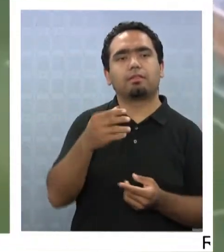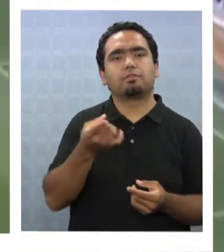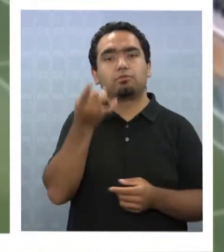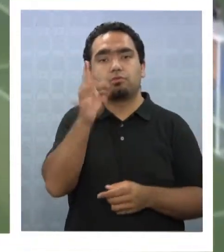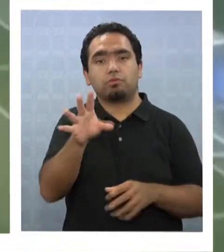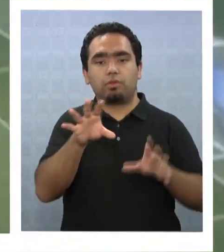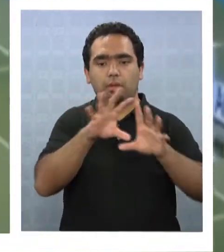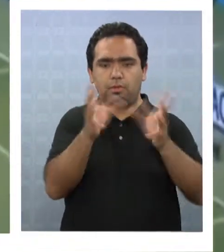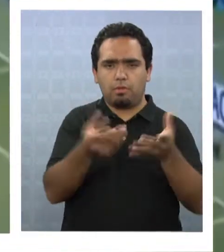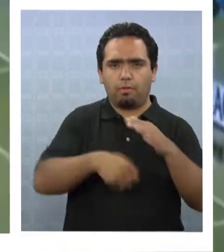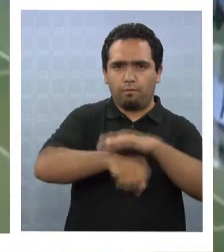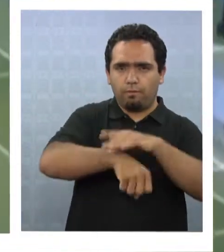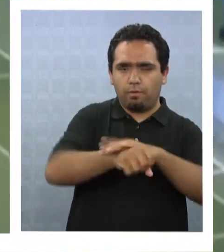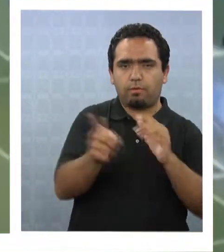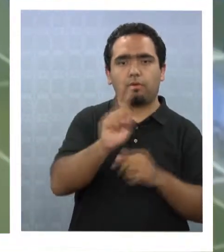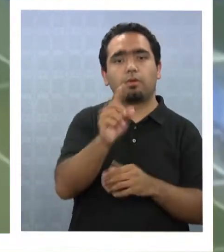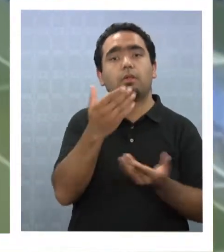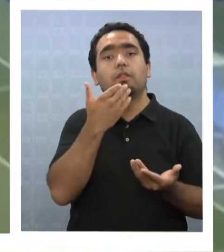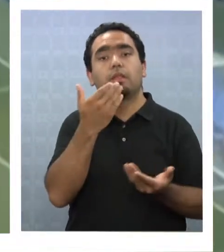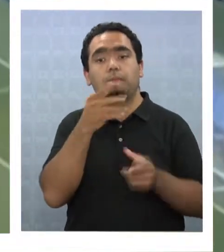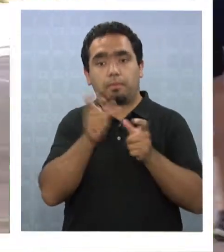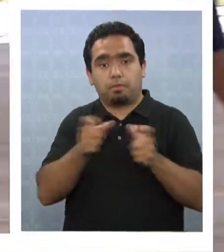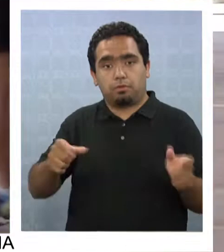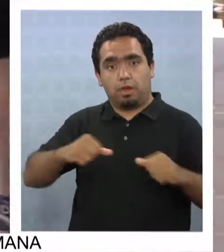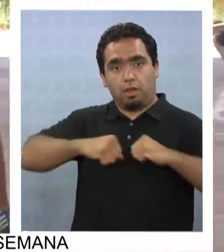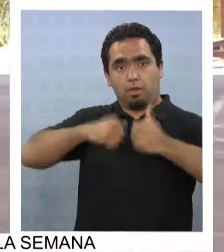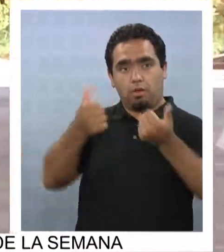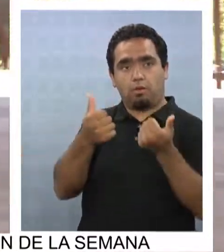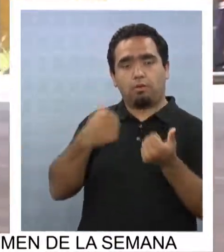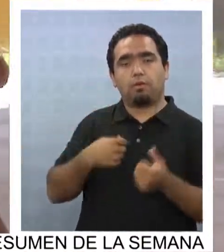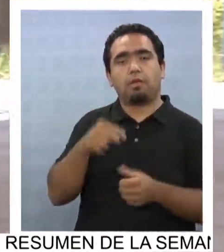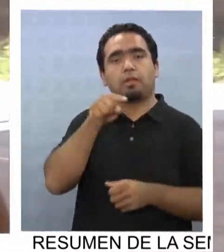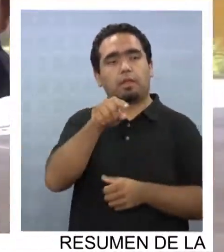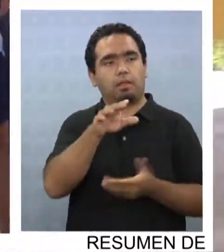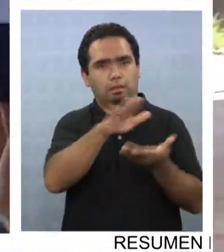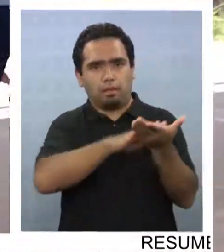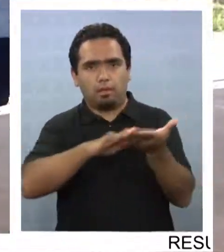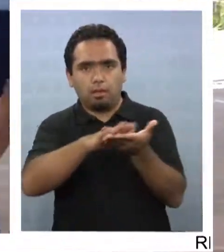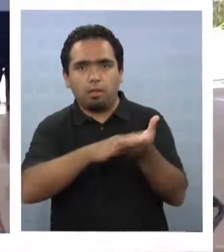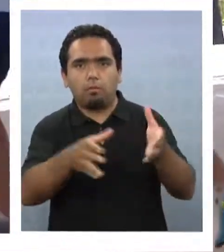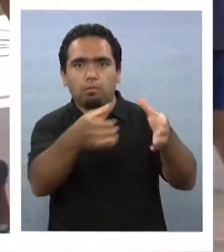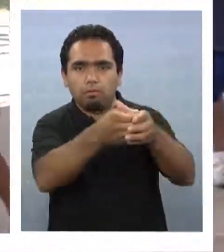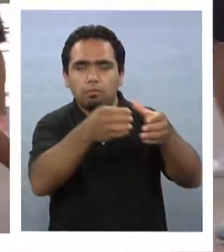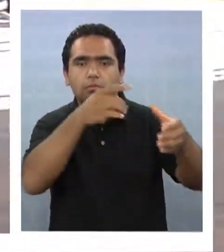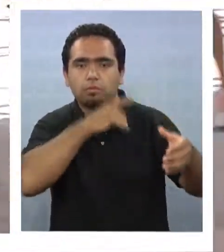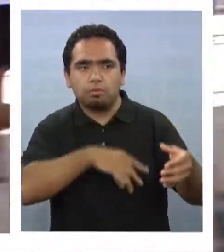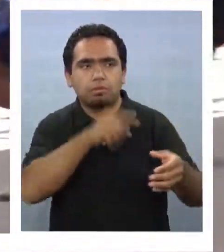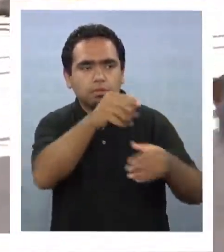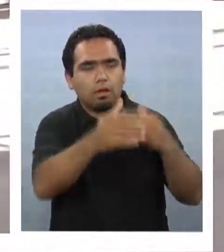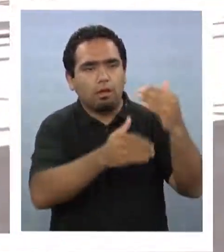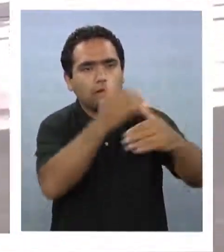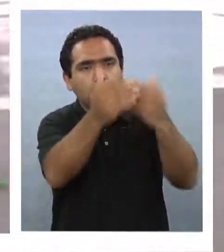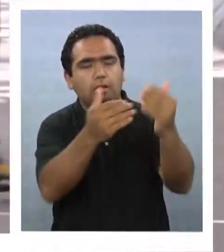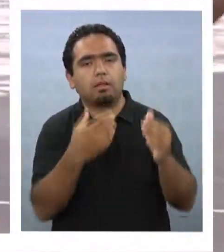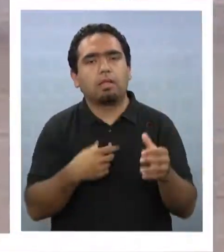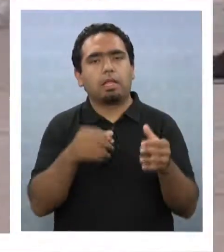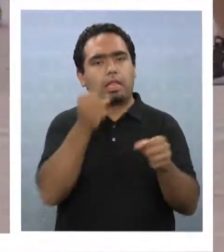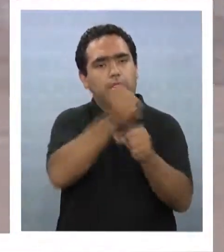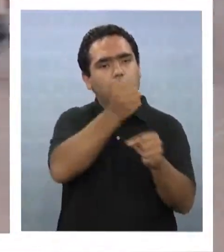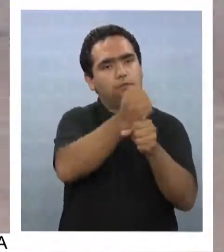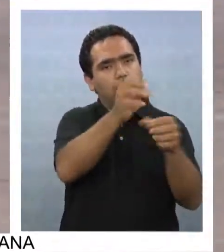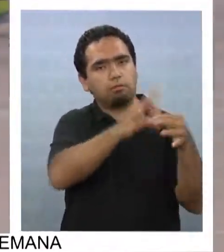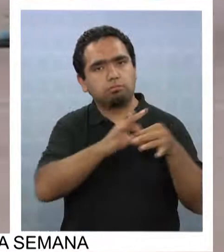evento deportivo. Sin embargo, para los jóvenes deportistas, el ejemplo que deja la selección de un buen trabajo de equipo que logra metas